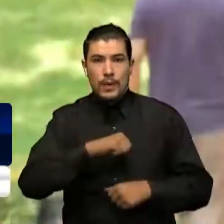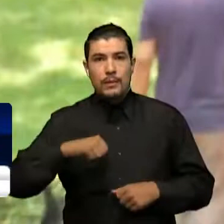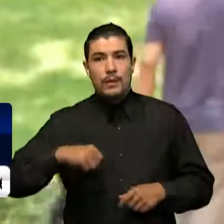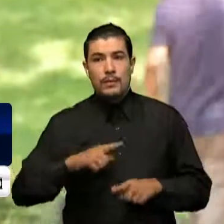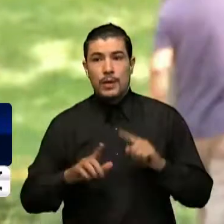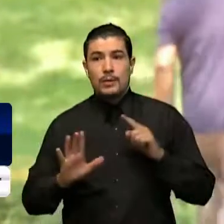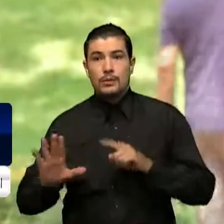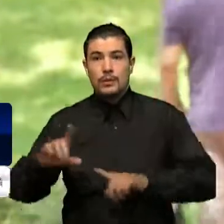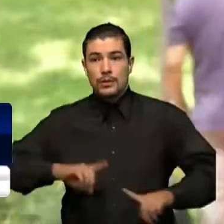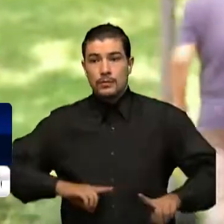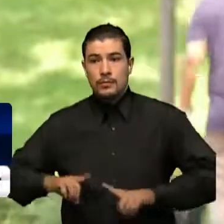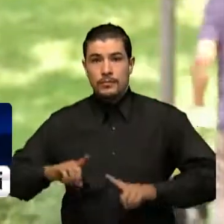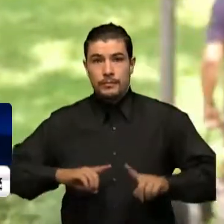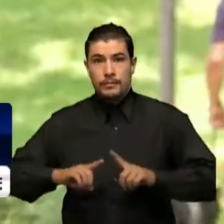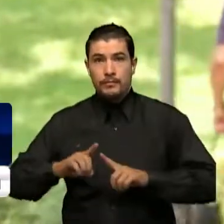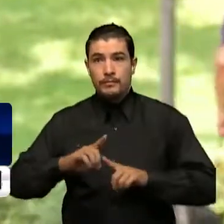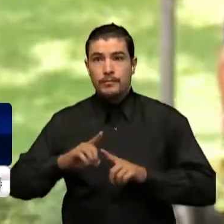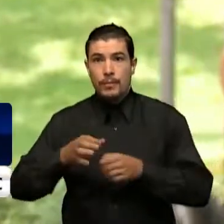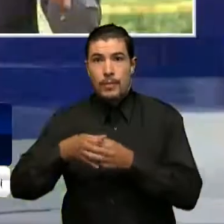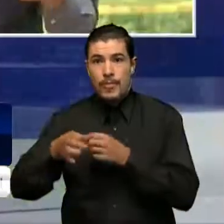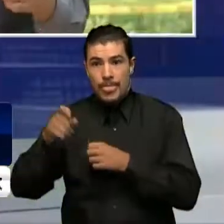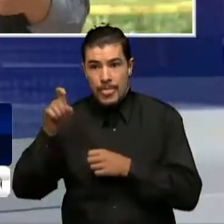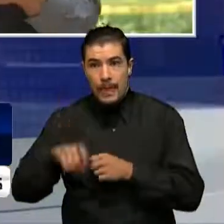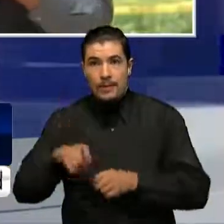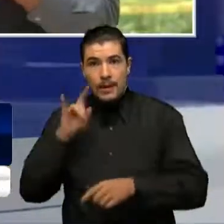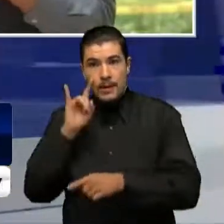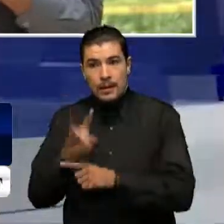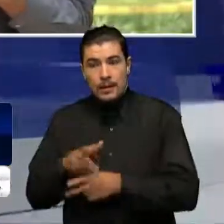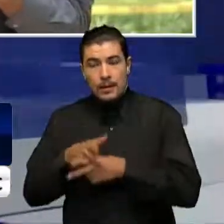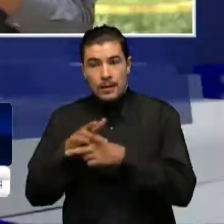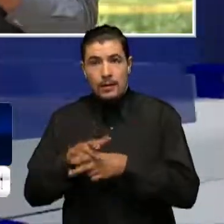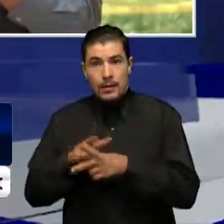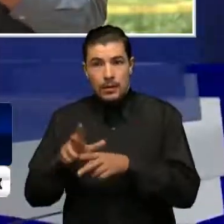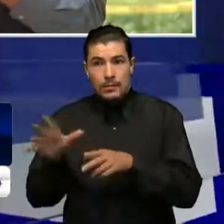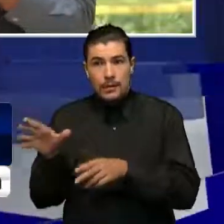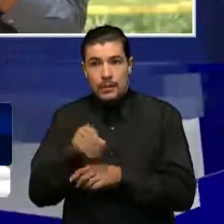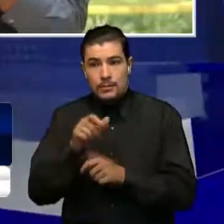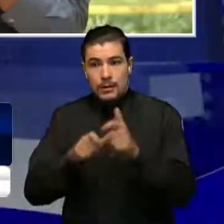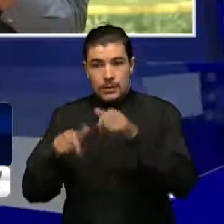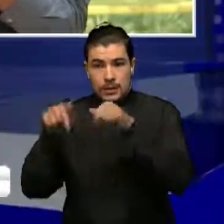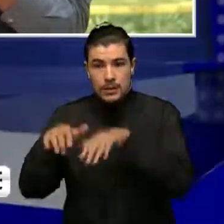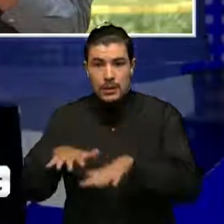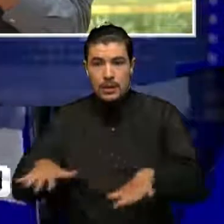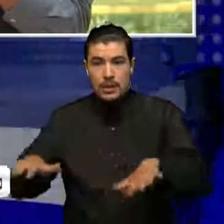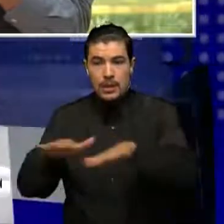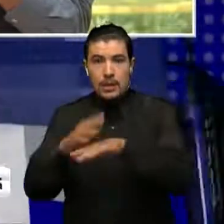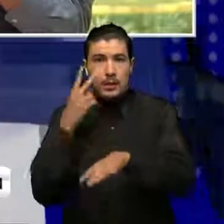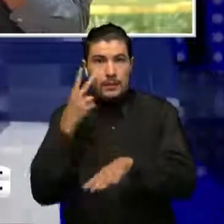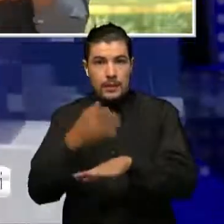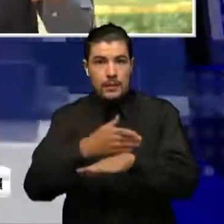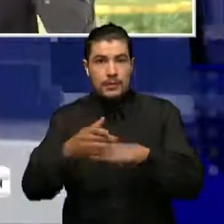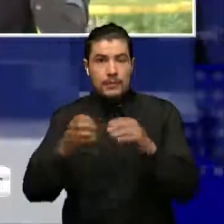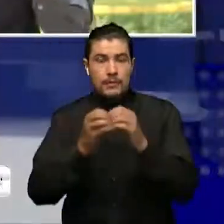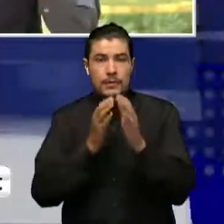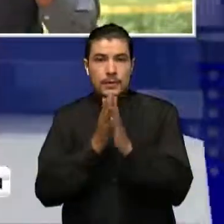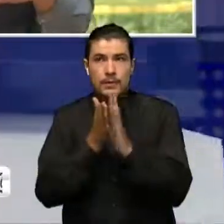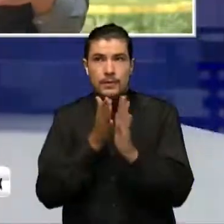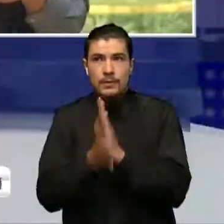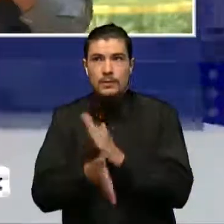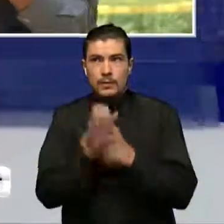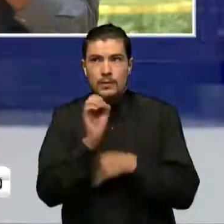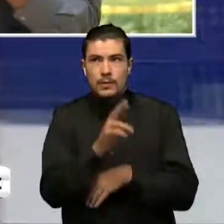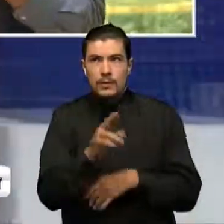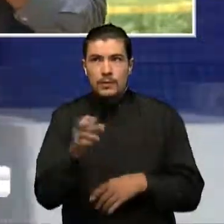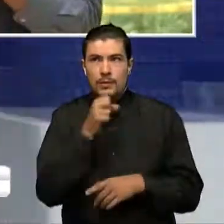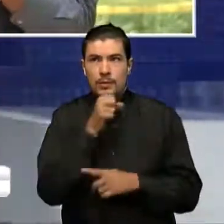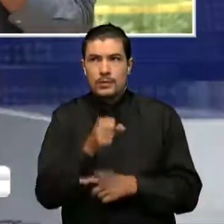municipal debería responder por la seguridad de las personas de este sector esa es la información a esa hora de la tarde desde el barrio cabecera sigan